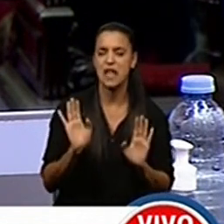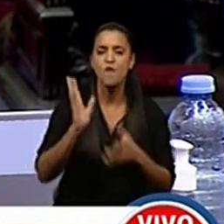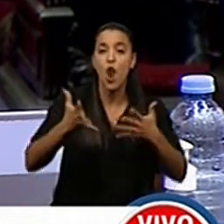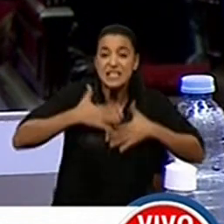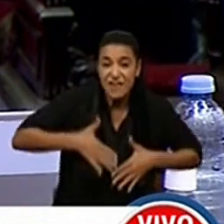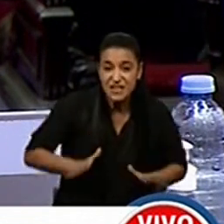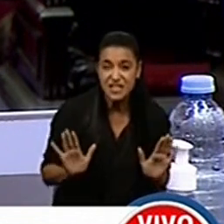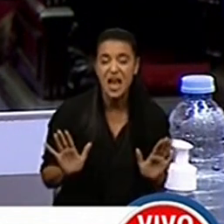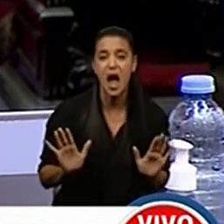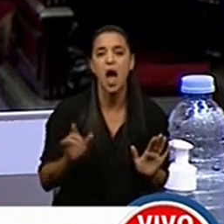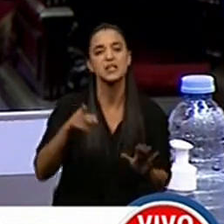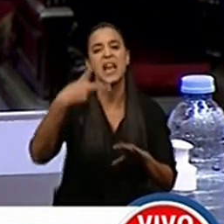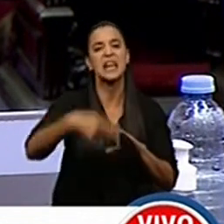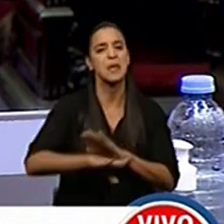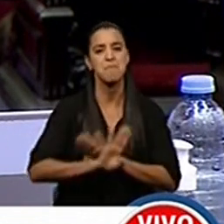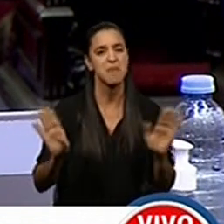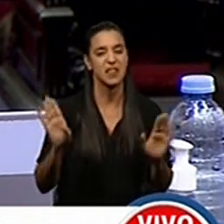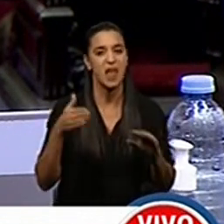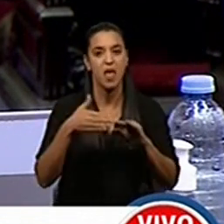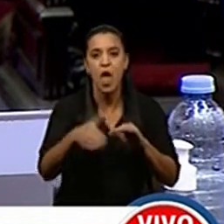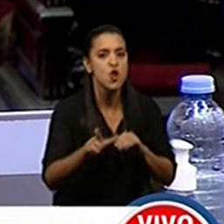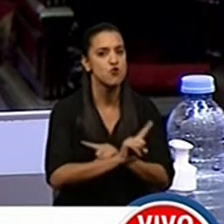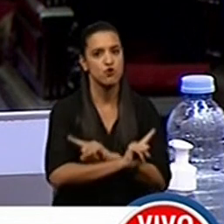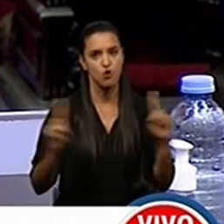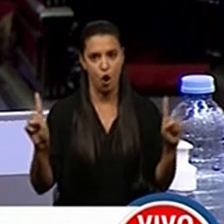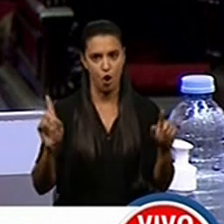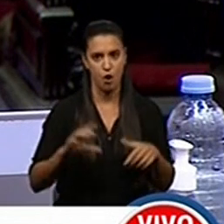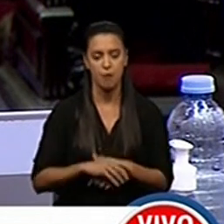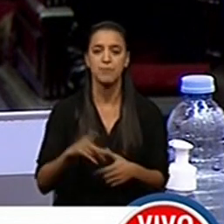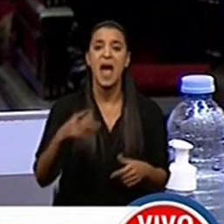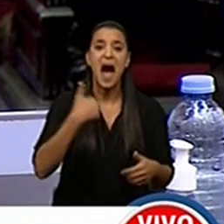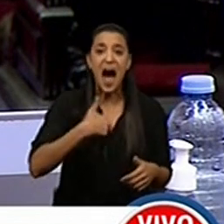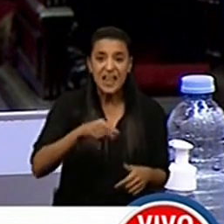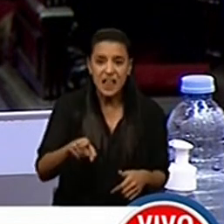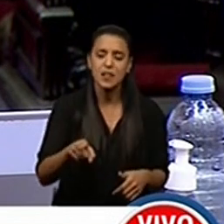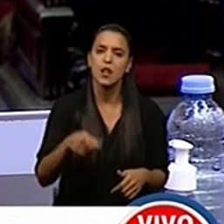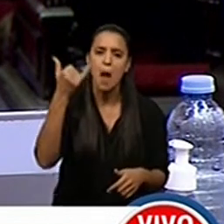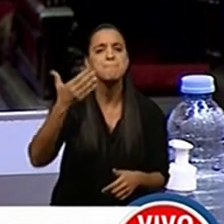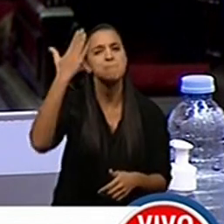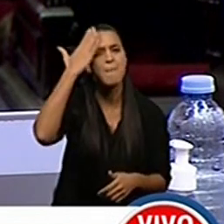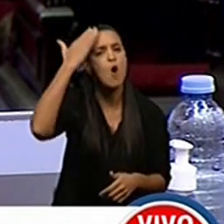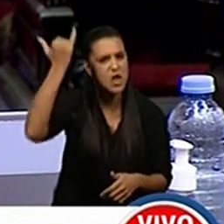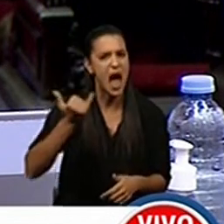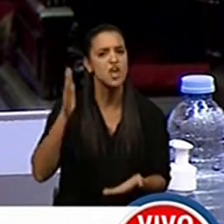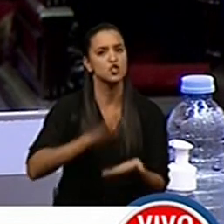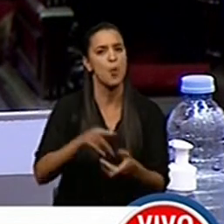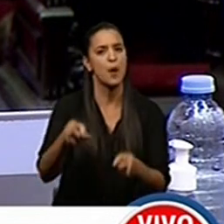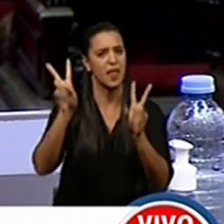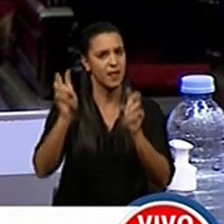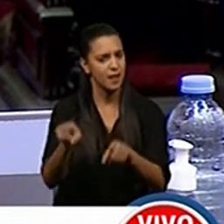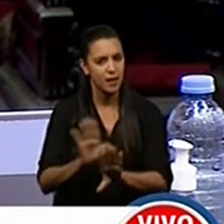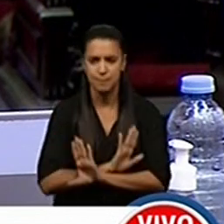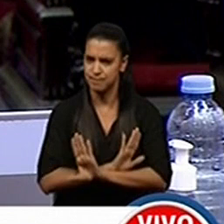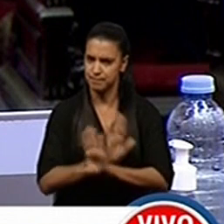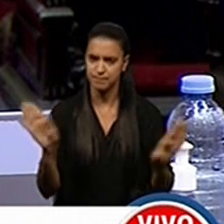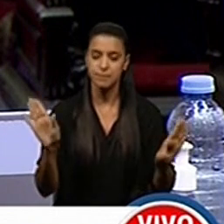La violencia física es un límite que no debe cruzarse y los argentinos tenemos una larga memoria acerca de eso. No se